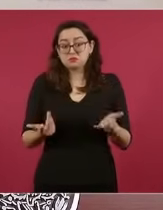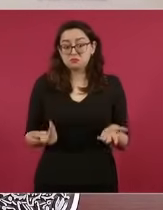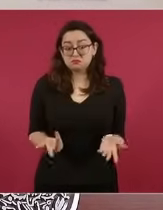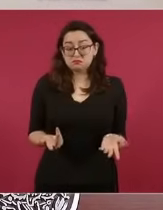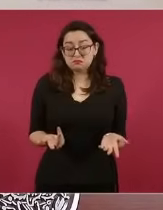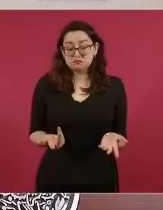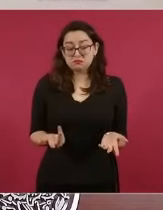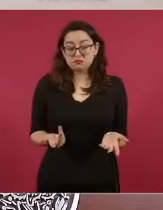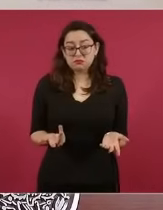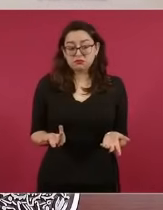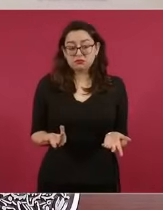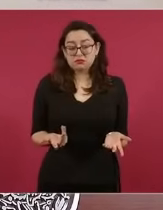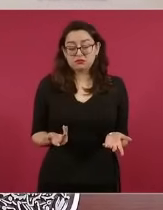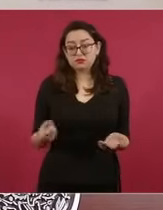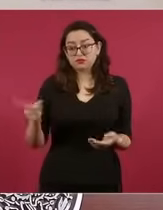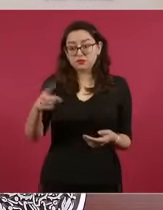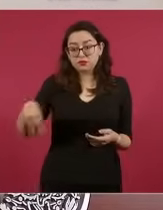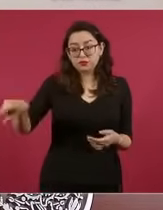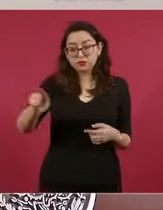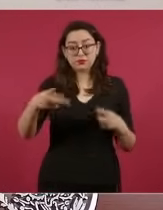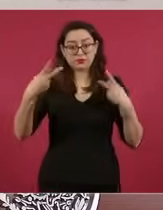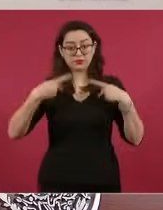en donde le piden